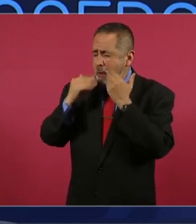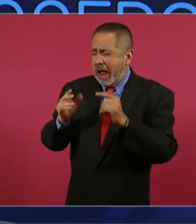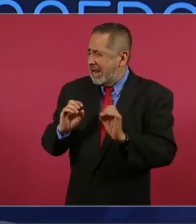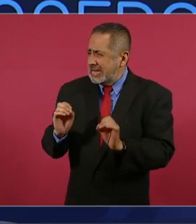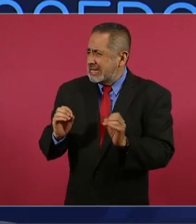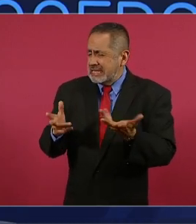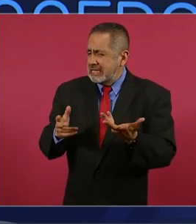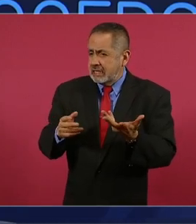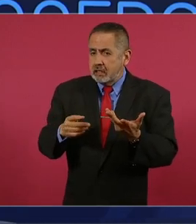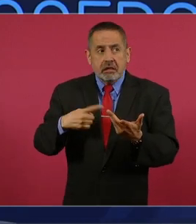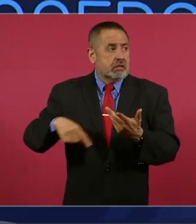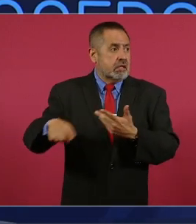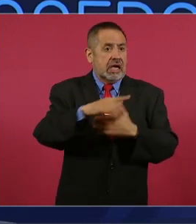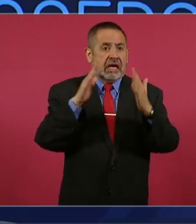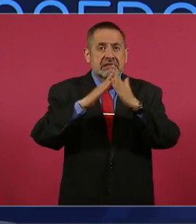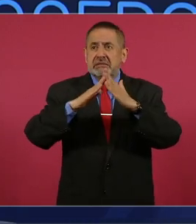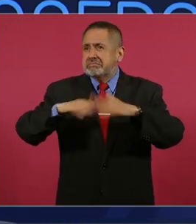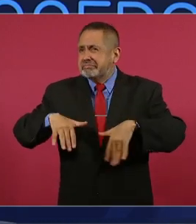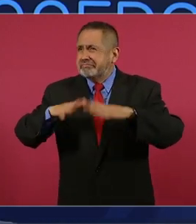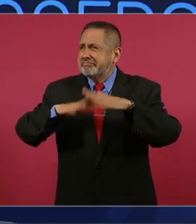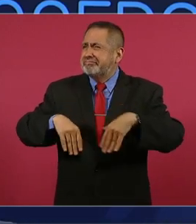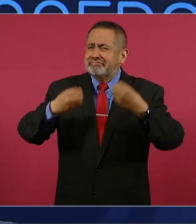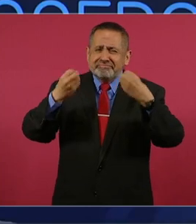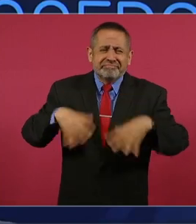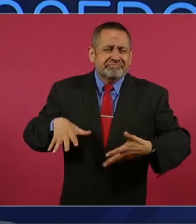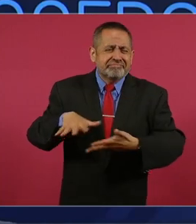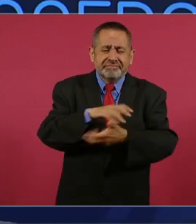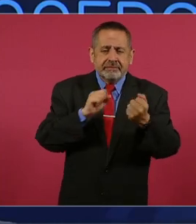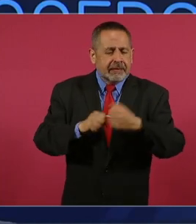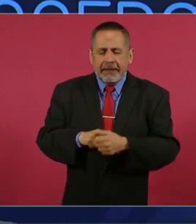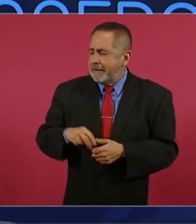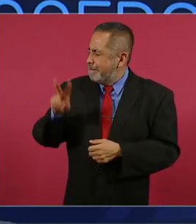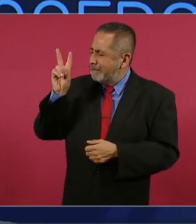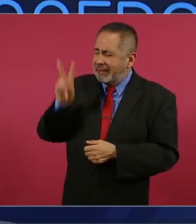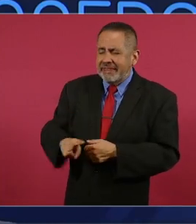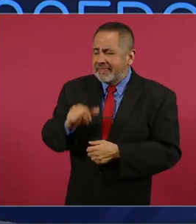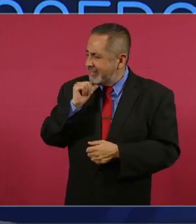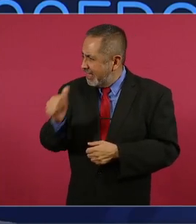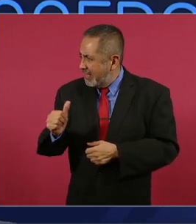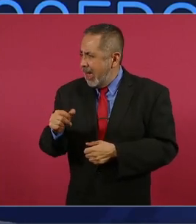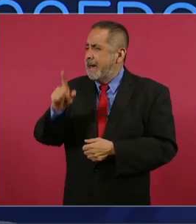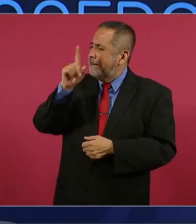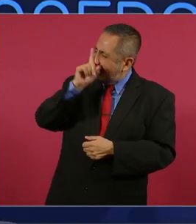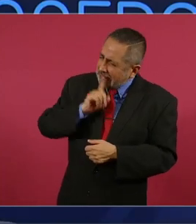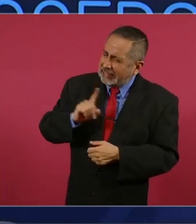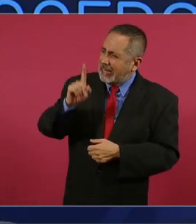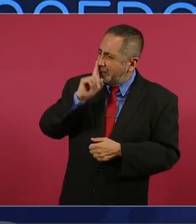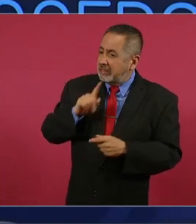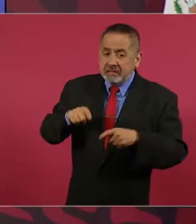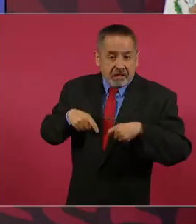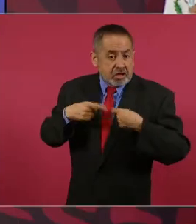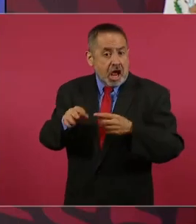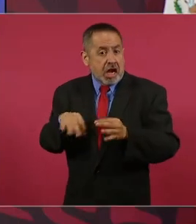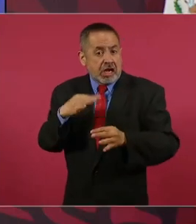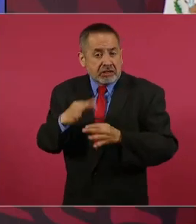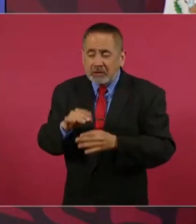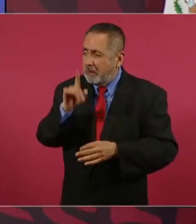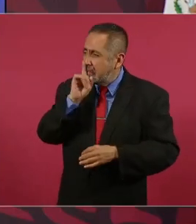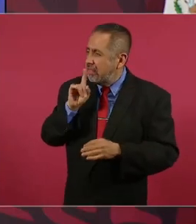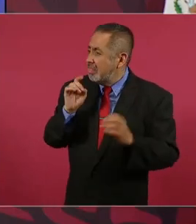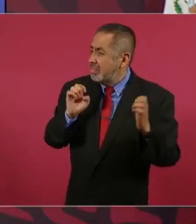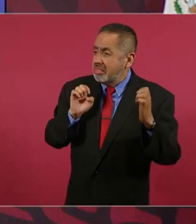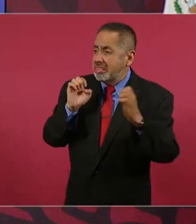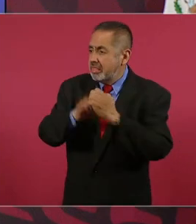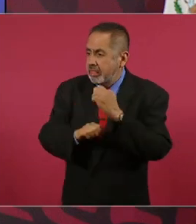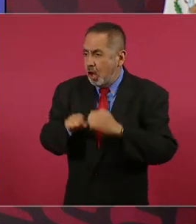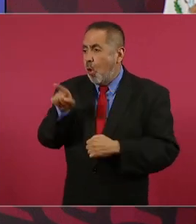mil familias que perdieron sus casas. No es verdad. Quien le dijo, presidente, le mintió, lo engañó.